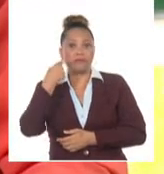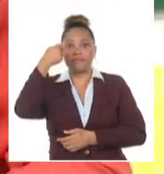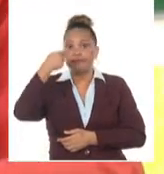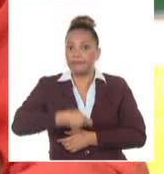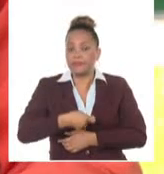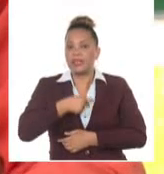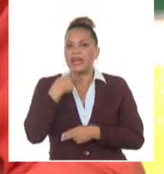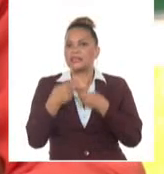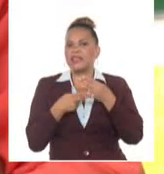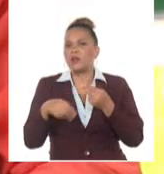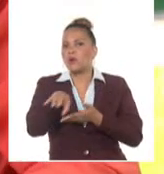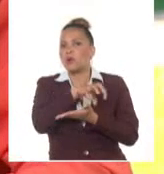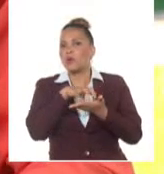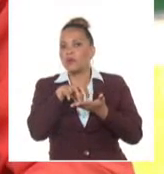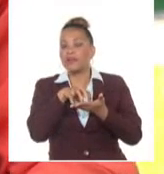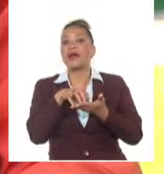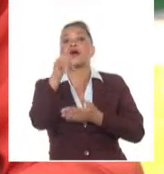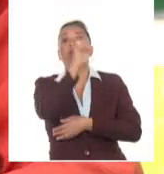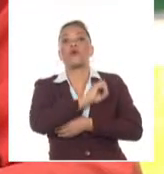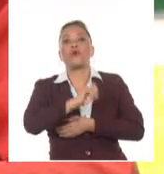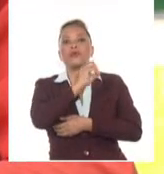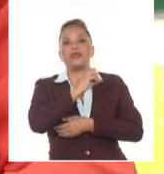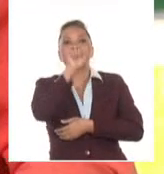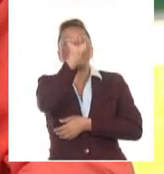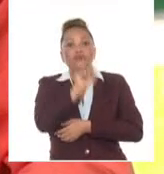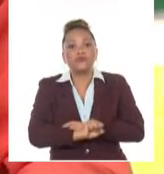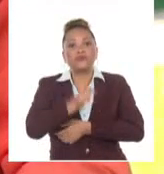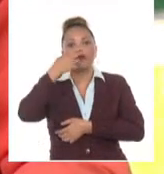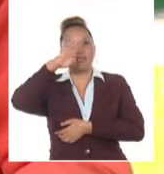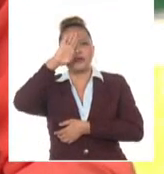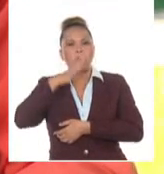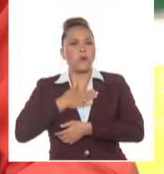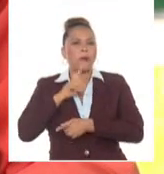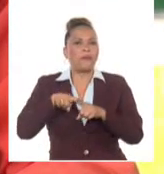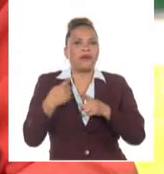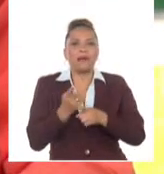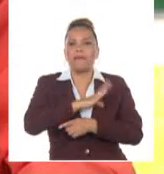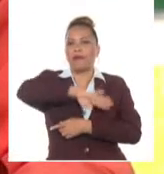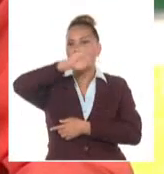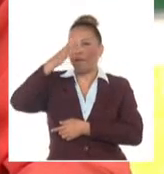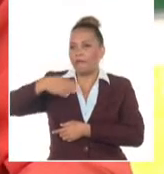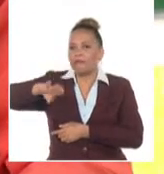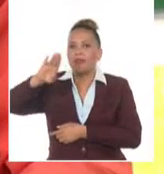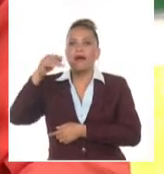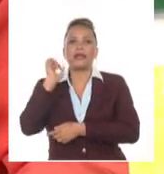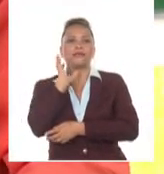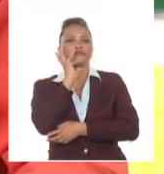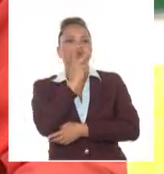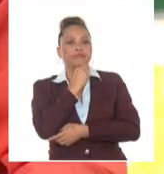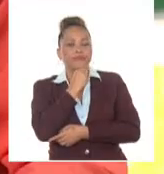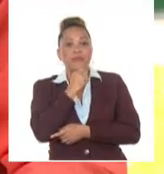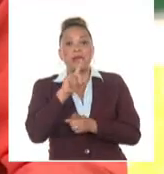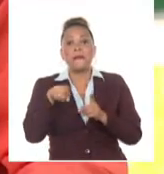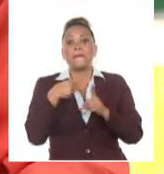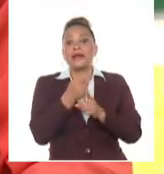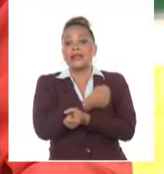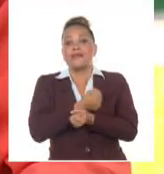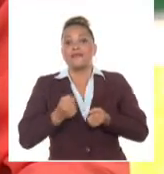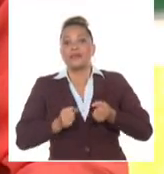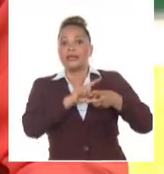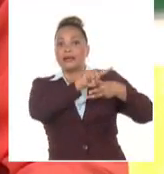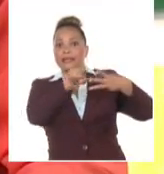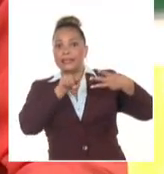Cuba por las potencialidades, por la cantidad de atractivos, por el esfuerzo de estas 3 provincias